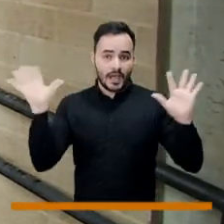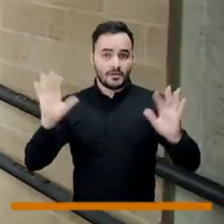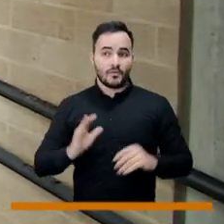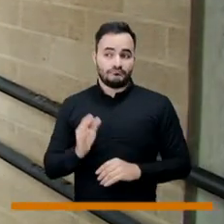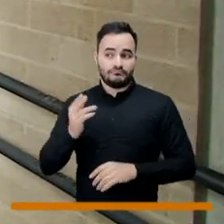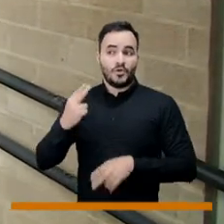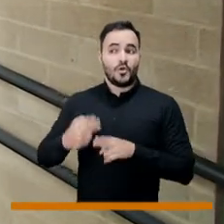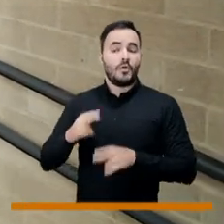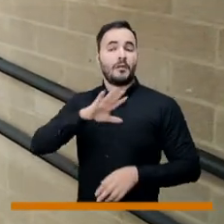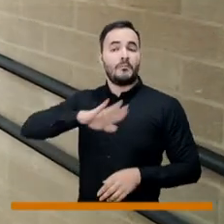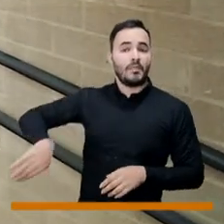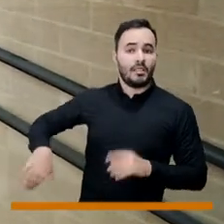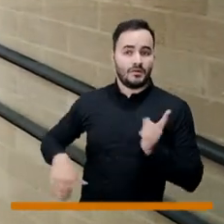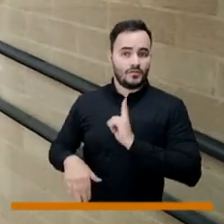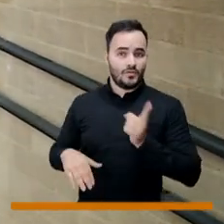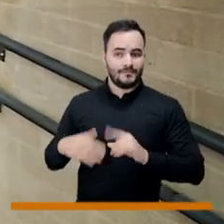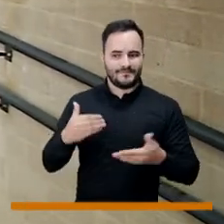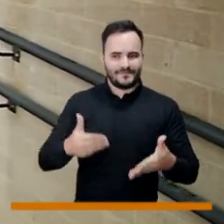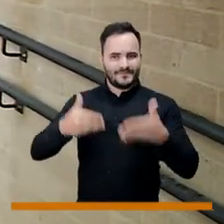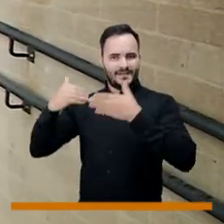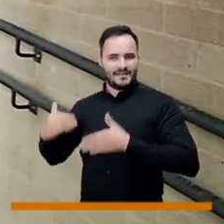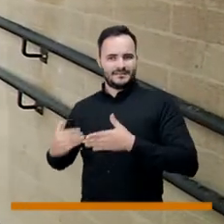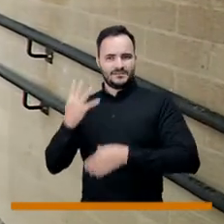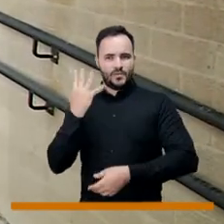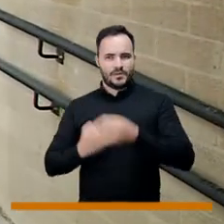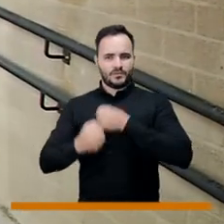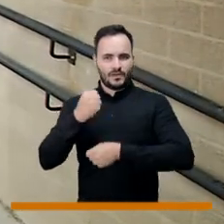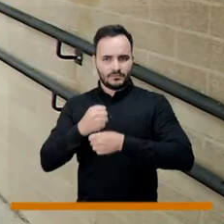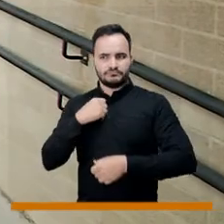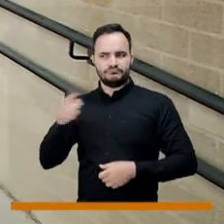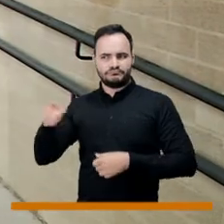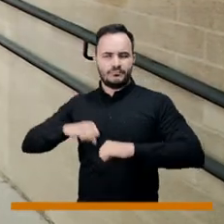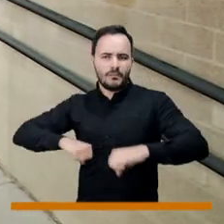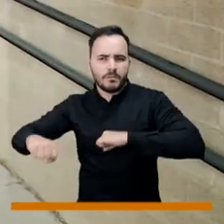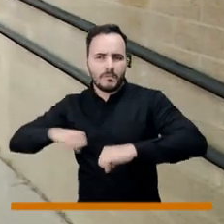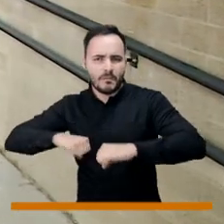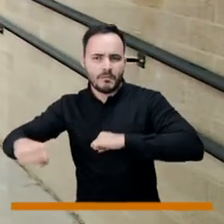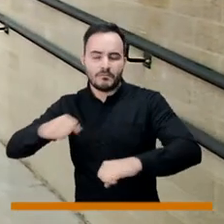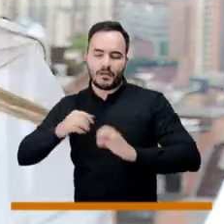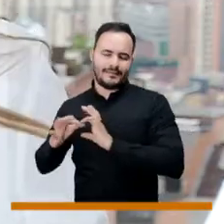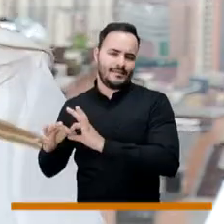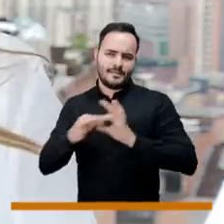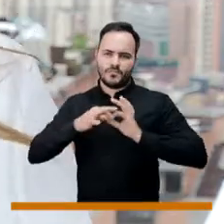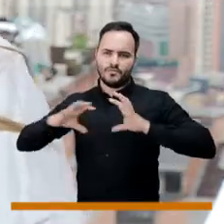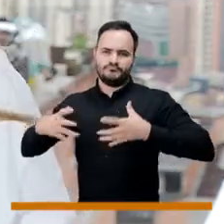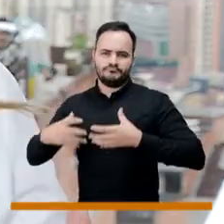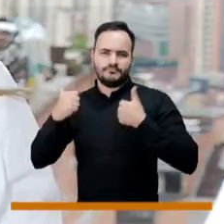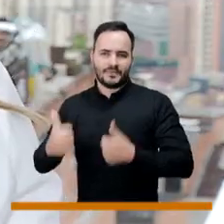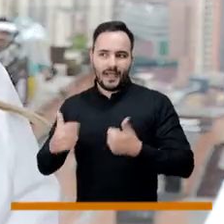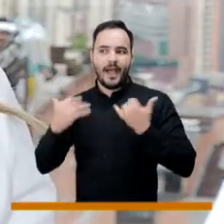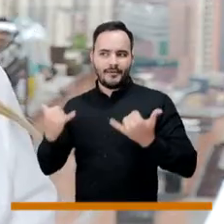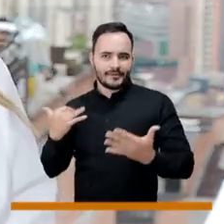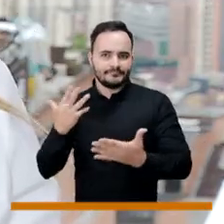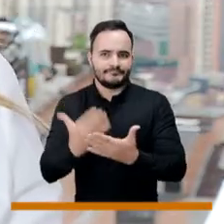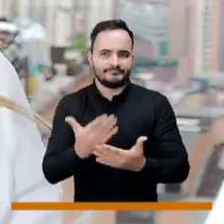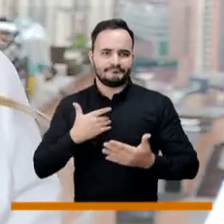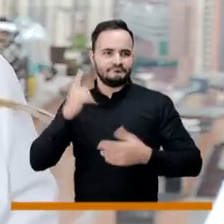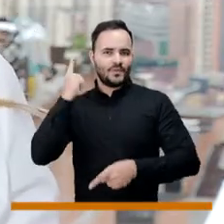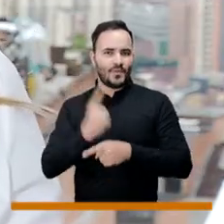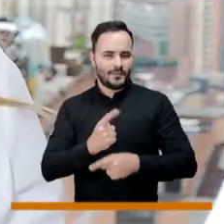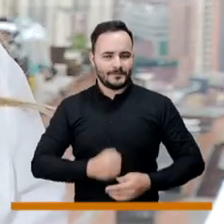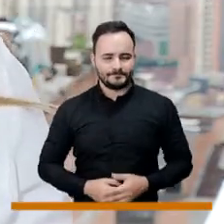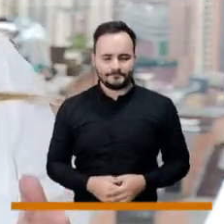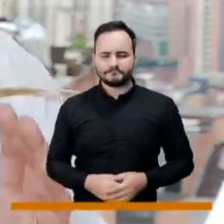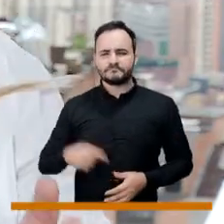su labor que lo hicimos particularmente en el periodo anterior porque fue un trabajo en equipo y que hoy es una realidad que lo que nosotros hemos insistido